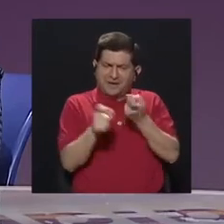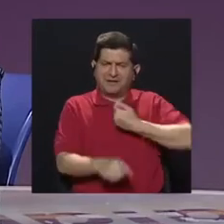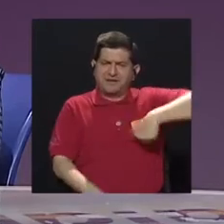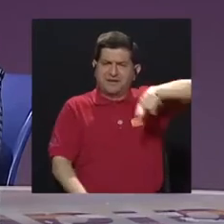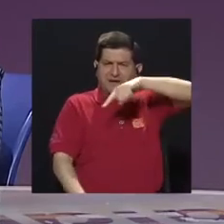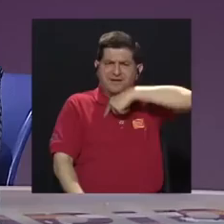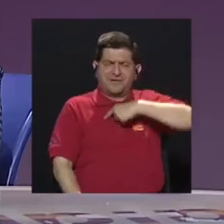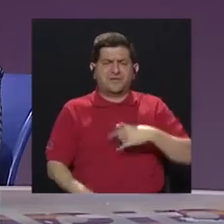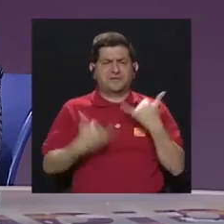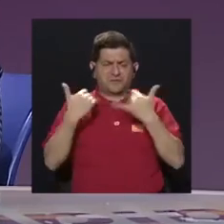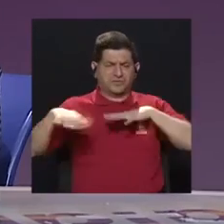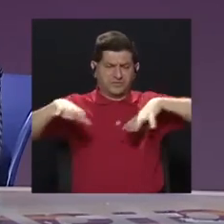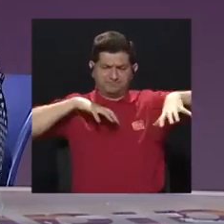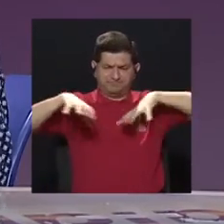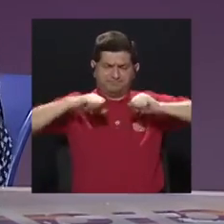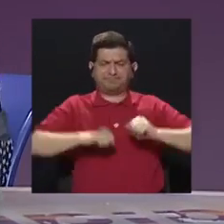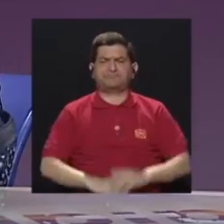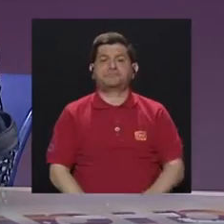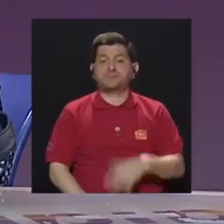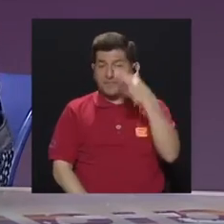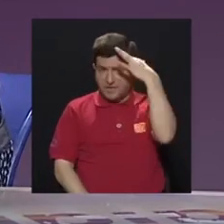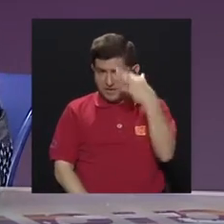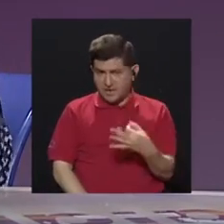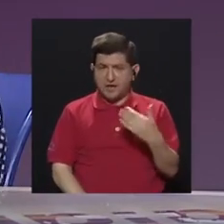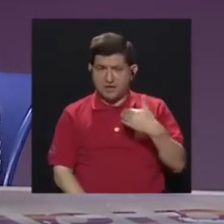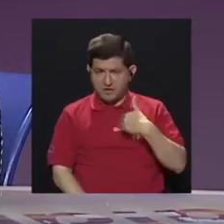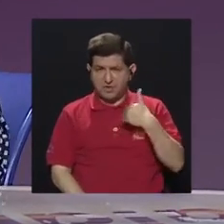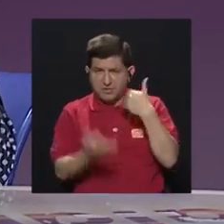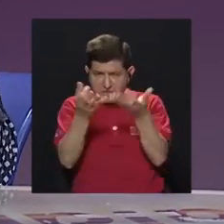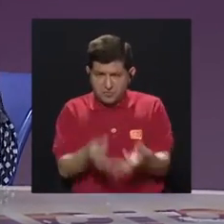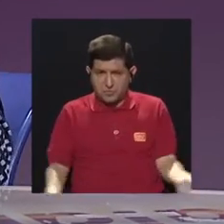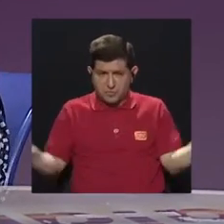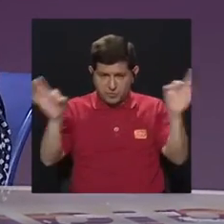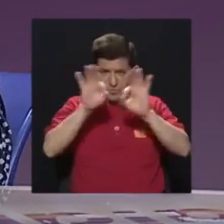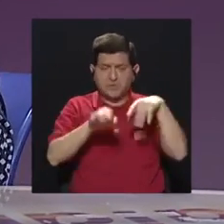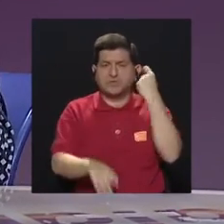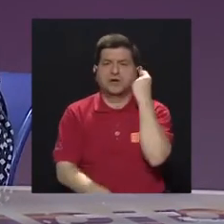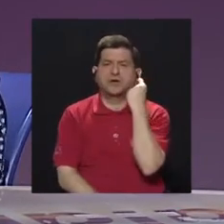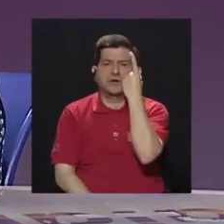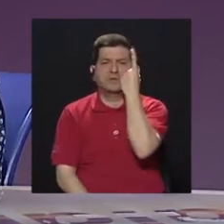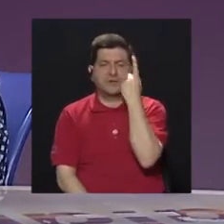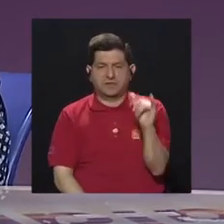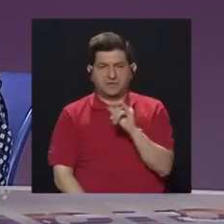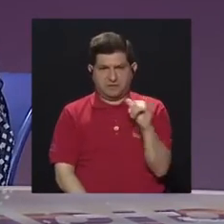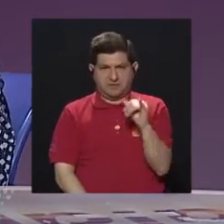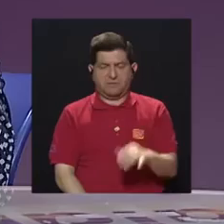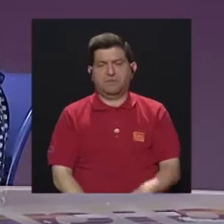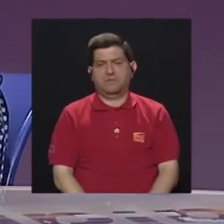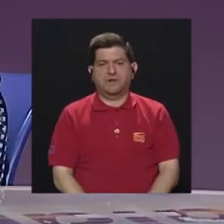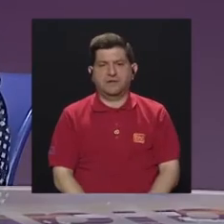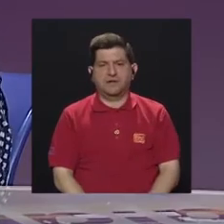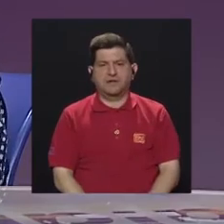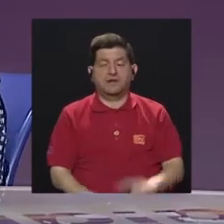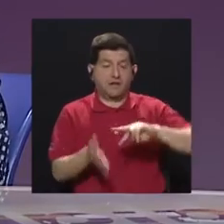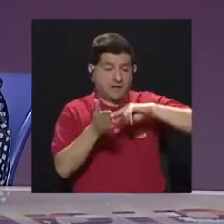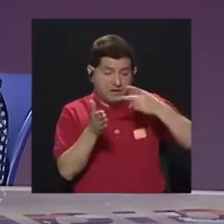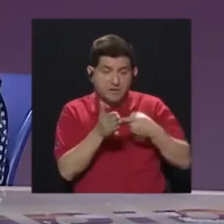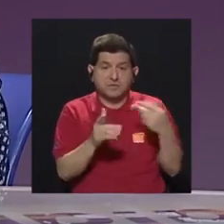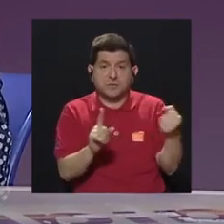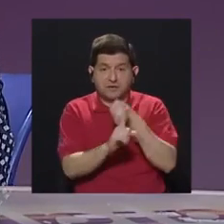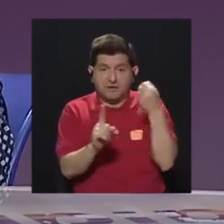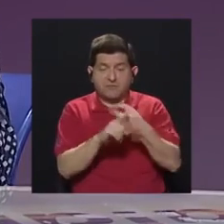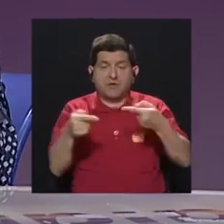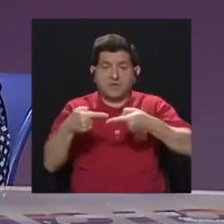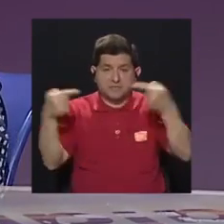y nosotros nos estamos moviendo y creo que reviste digamos vital importancia a comprender como también en términos de la violencia